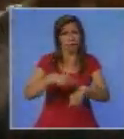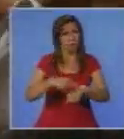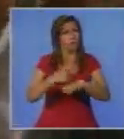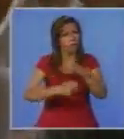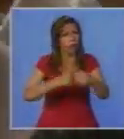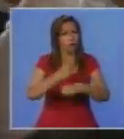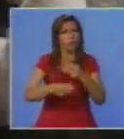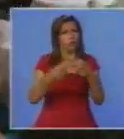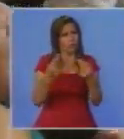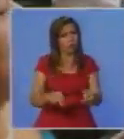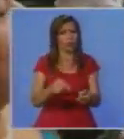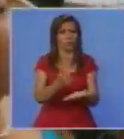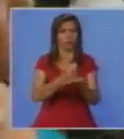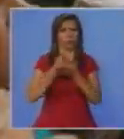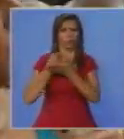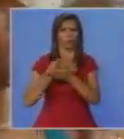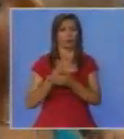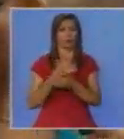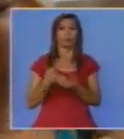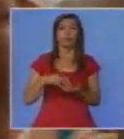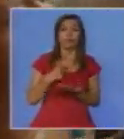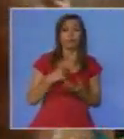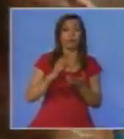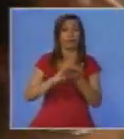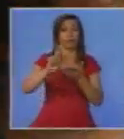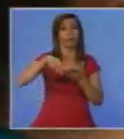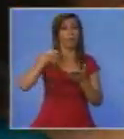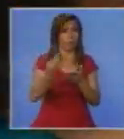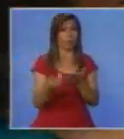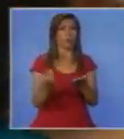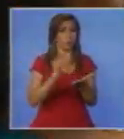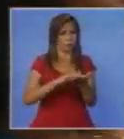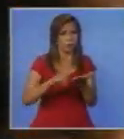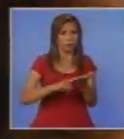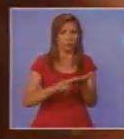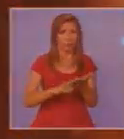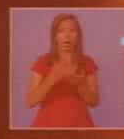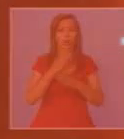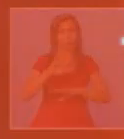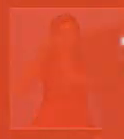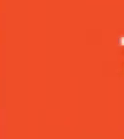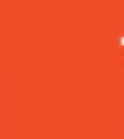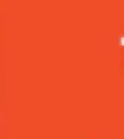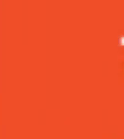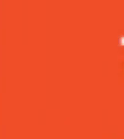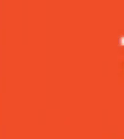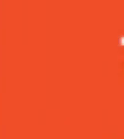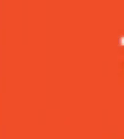esperanza de una reunión de trabajo la próxima semana. Gisela Bayona, 24 horas.